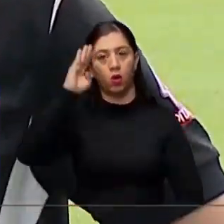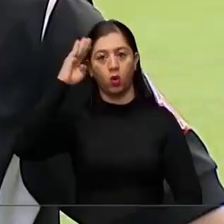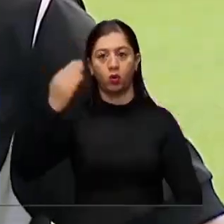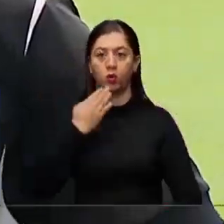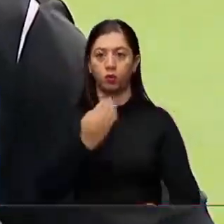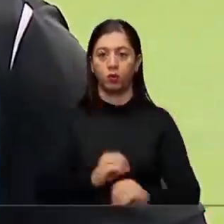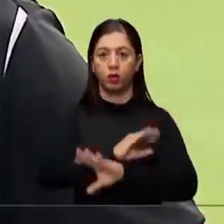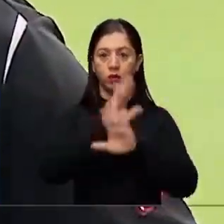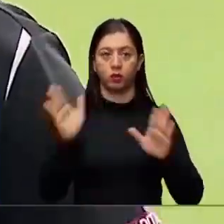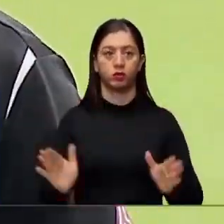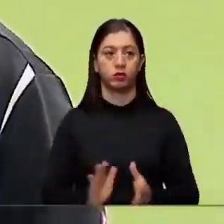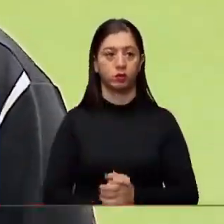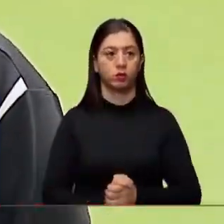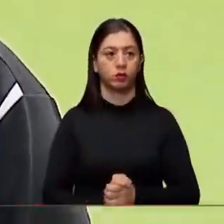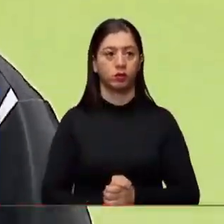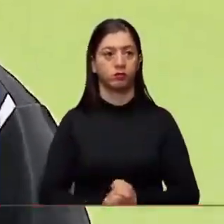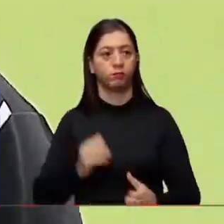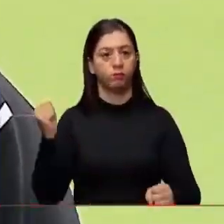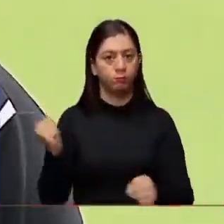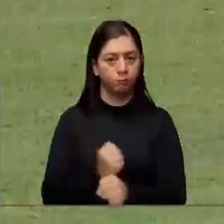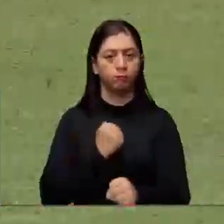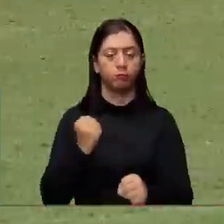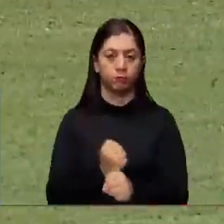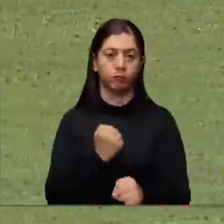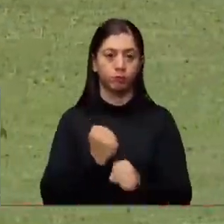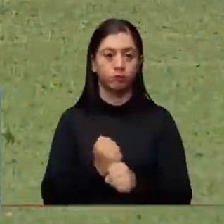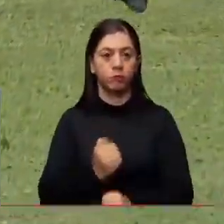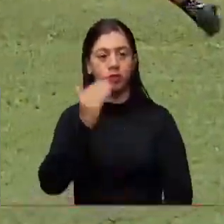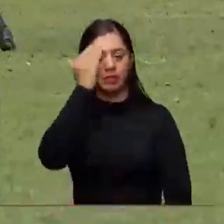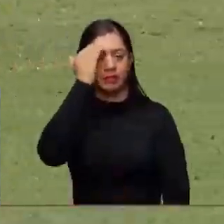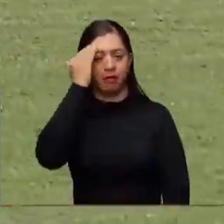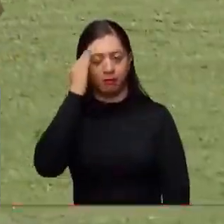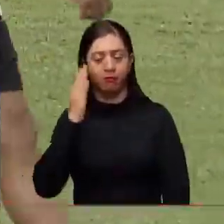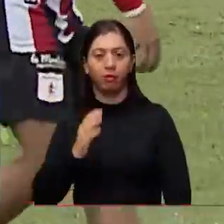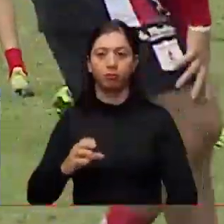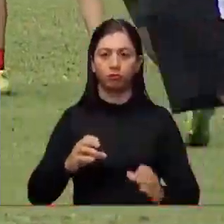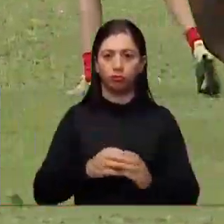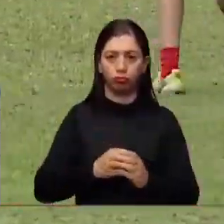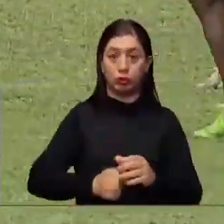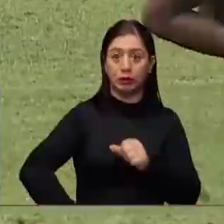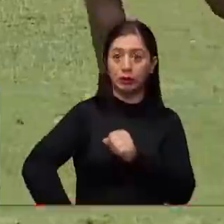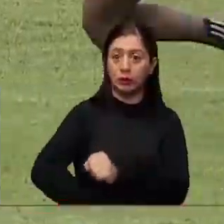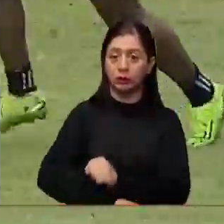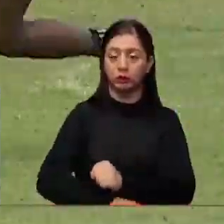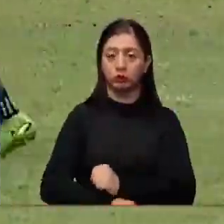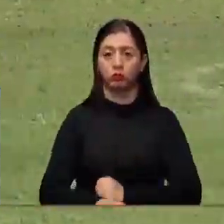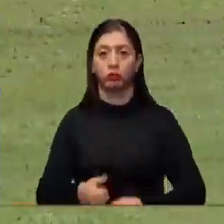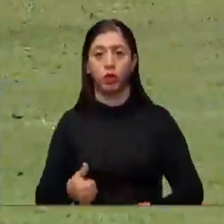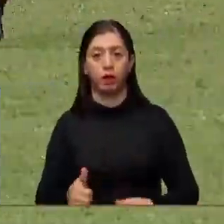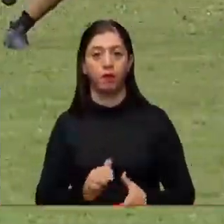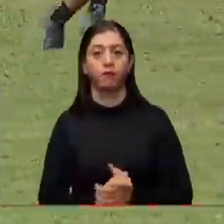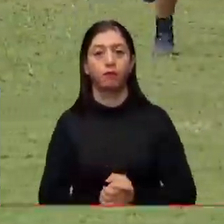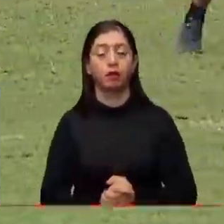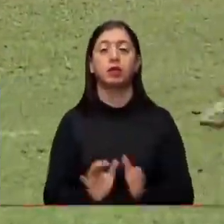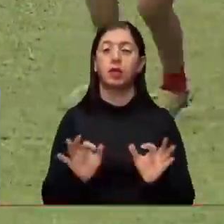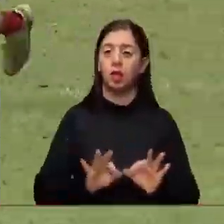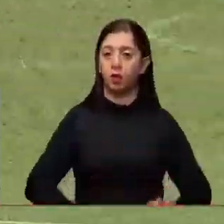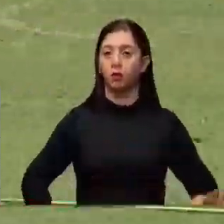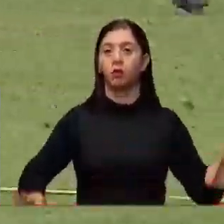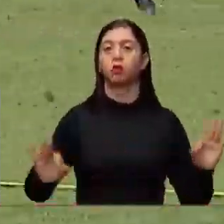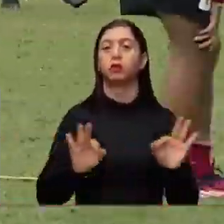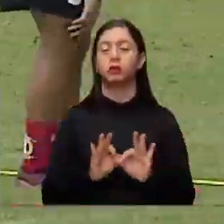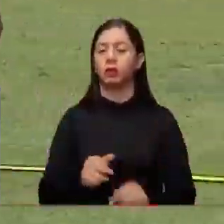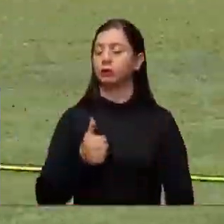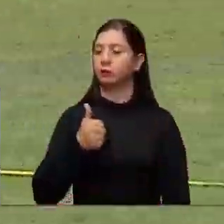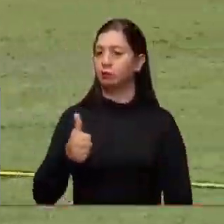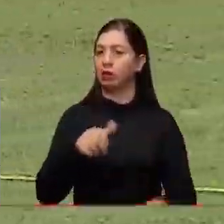días. Bueno, lo que venimos trabajando, sabemos que es un equipo con muy buen pie. Tiene jugadoras muy importantes que juegan